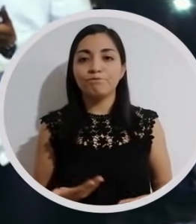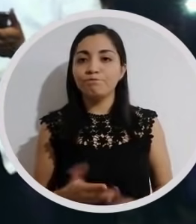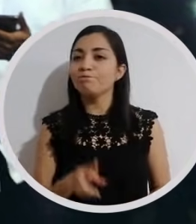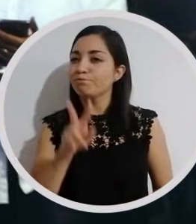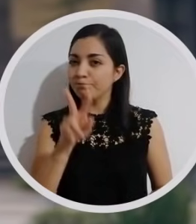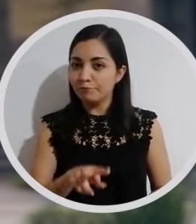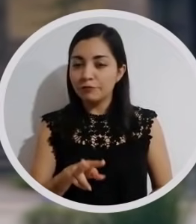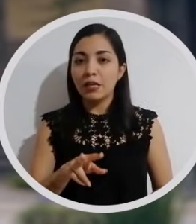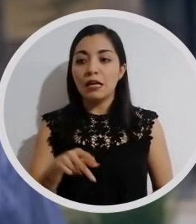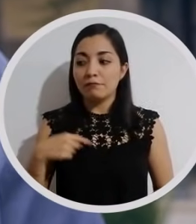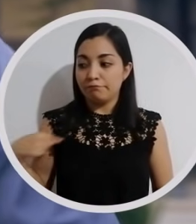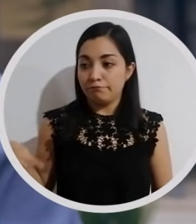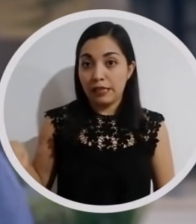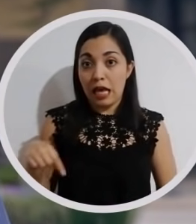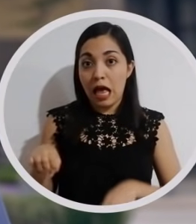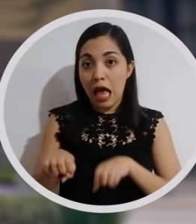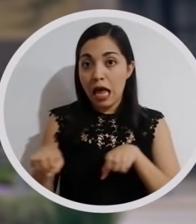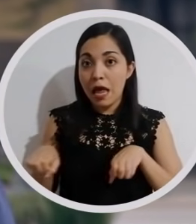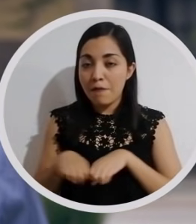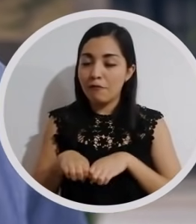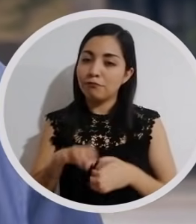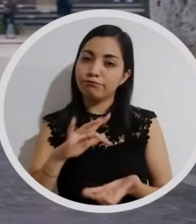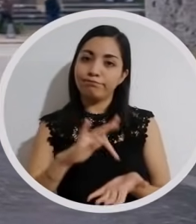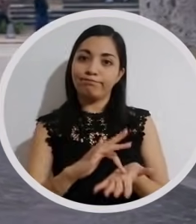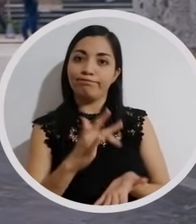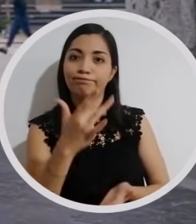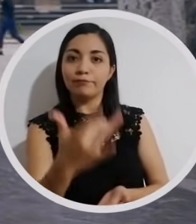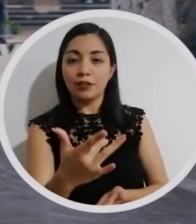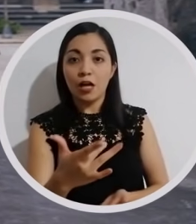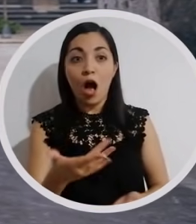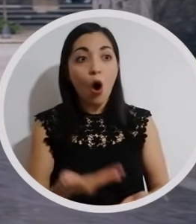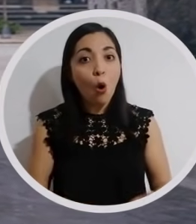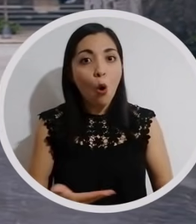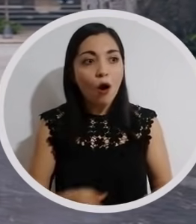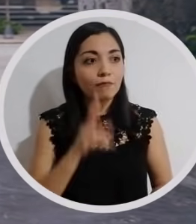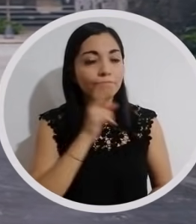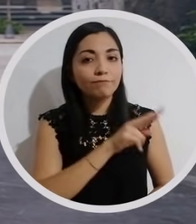Una vez más, a nombre de todo el equipo de gobierno, gracias, porque hoy